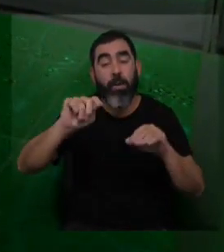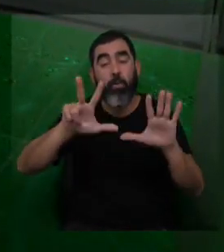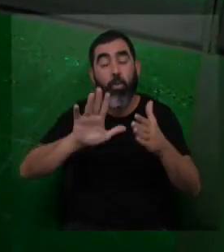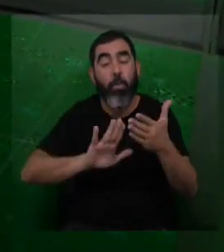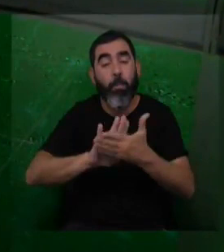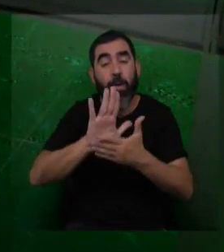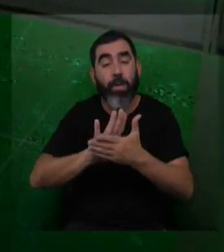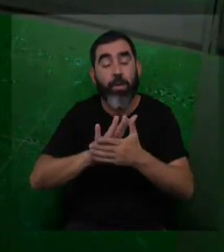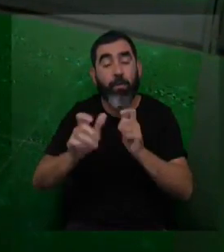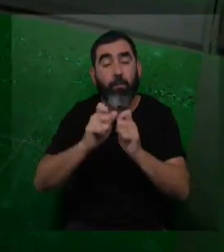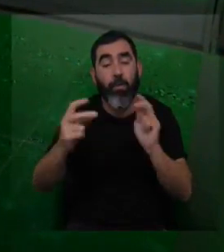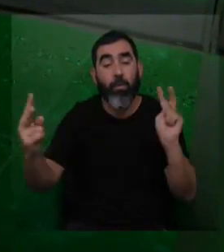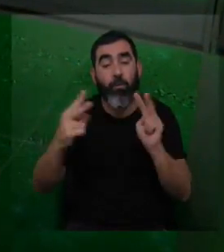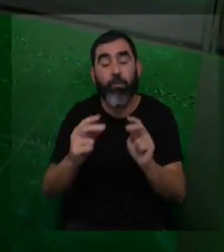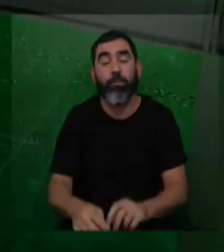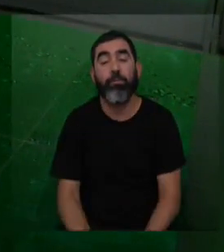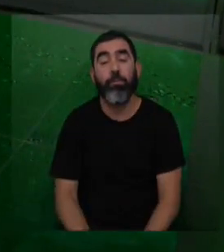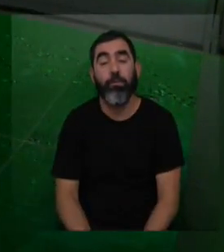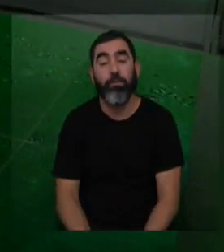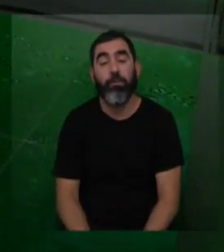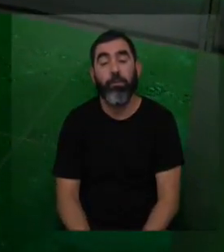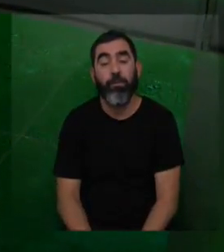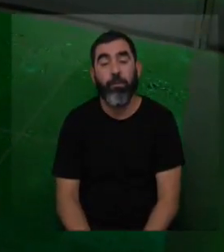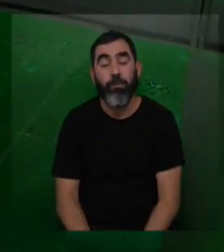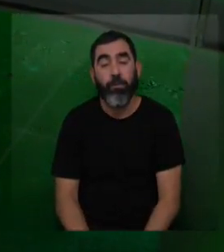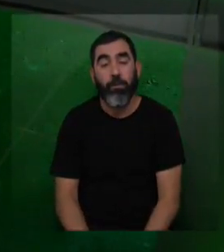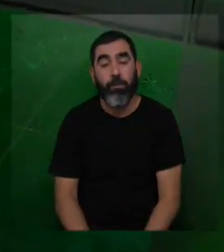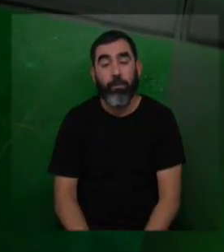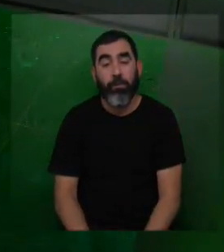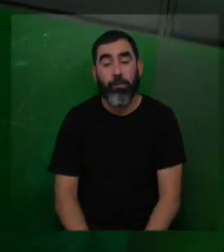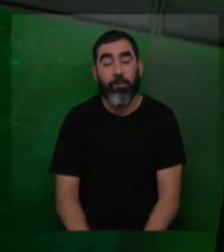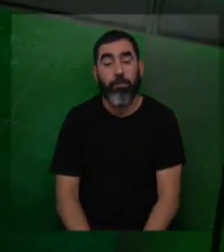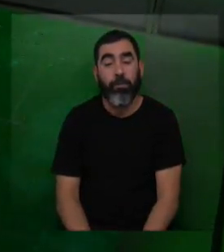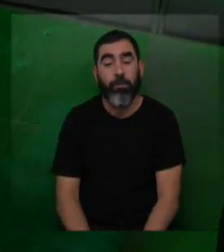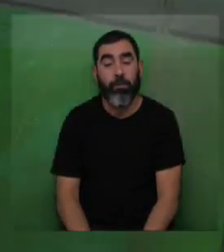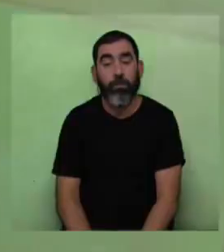Noticias mañana a las 8, la primera edición. Hasta luego, que pasen muy bien.